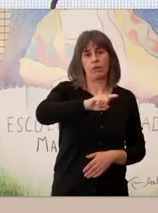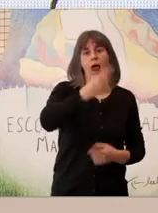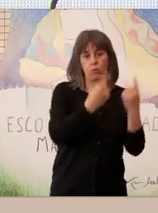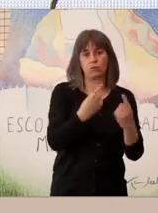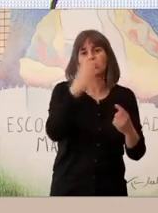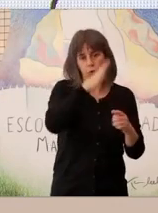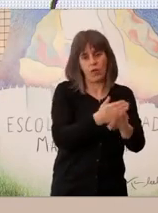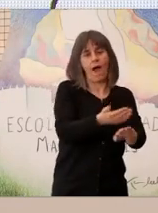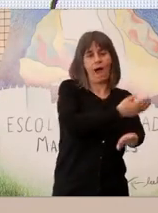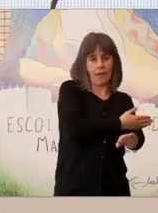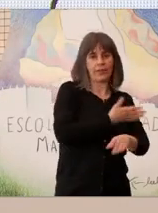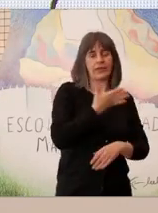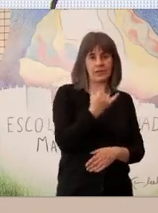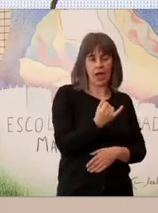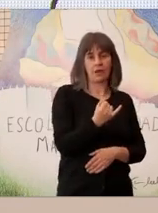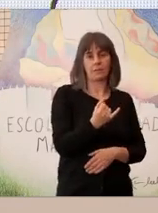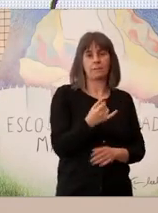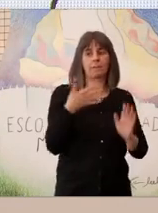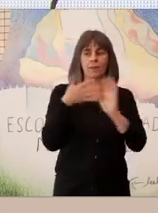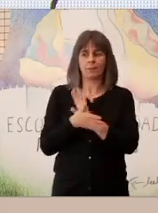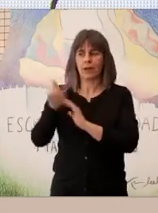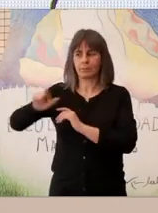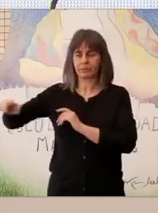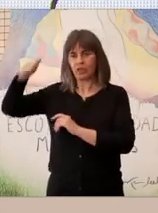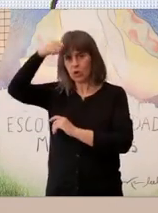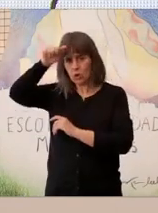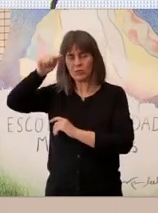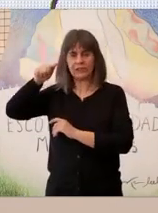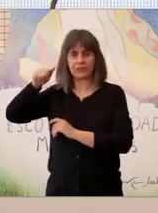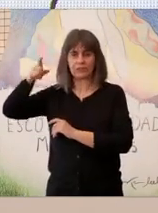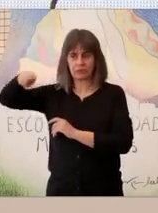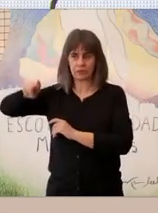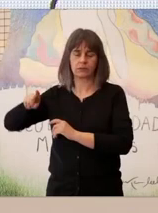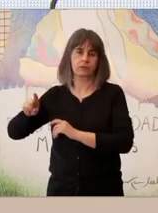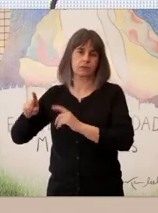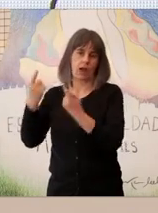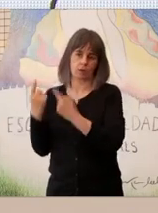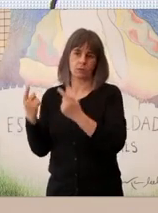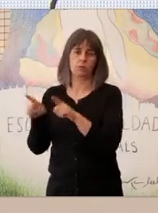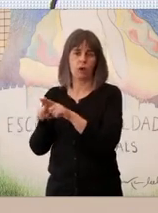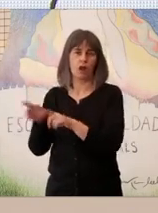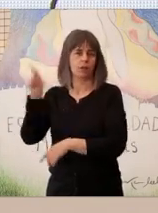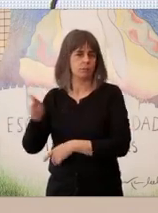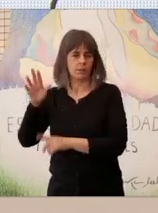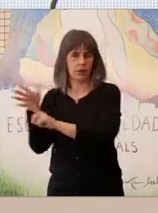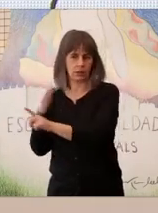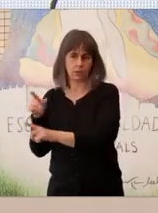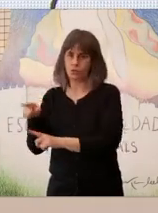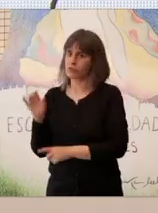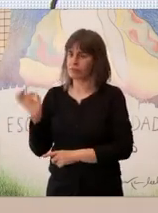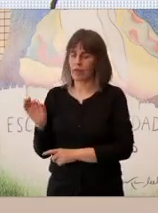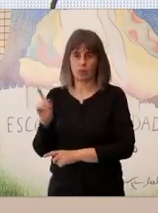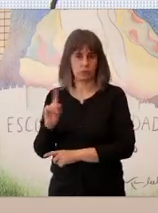la mayoría eran reiterantes no es verdad. Yo lo he analizado para la dación de cuentas, lo llevaremos a la memoria, yo hago una dación de